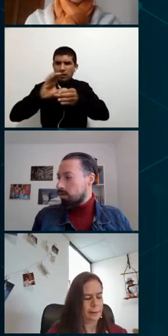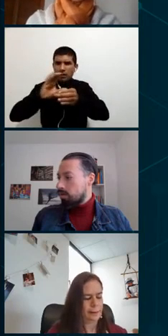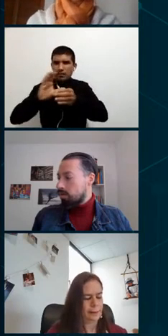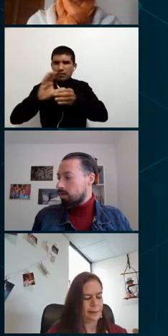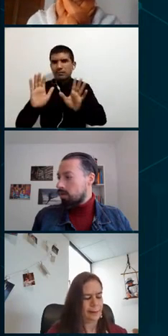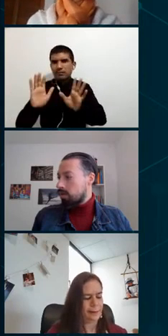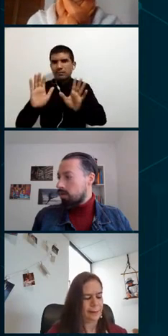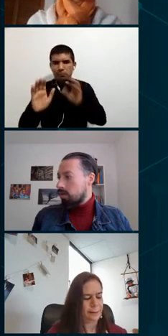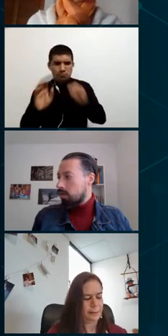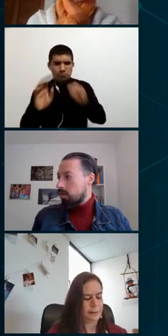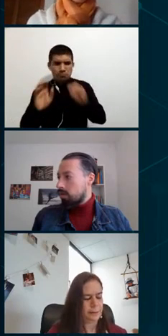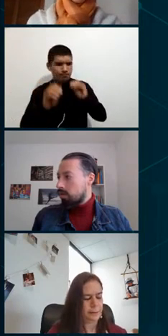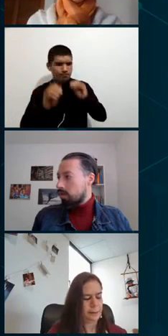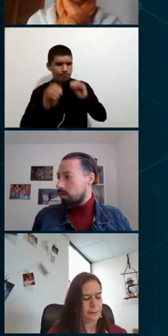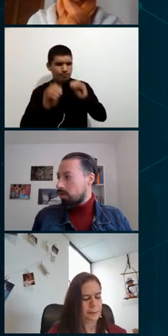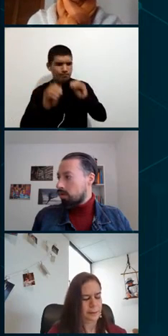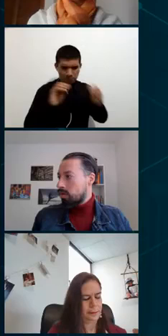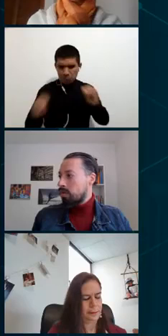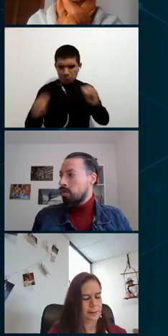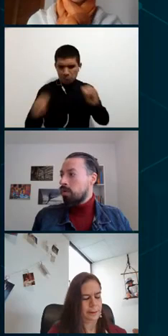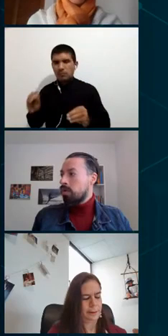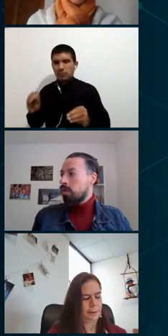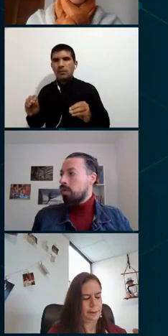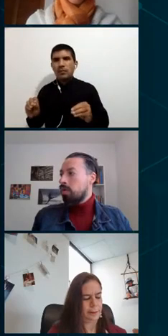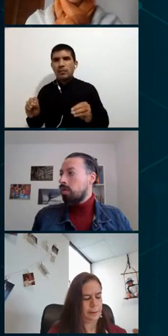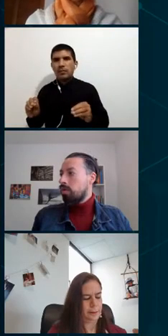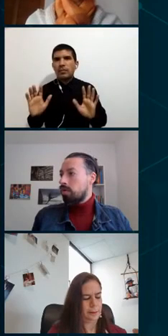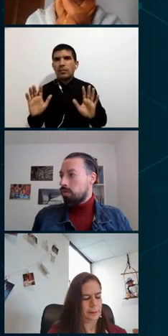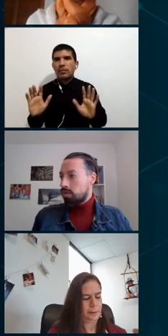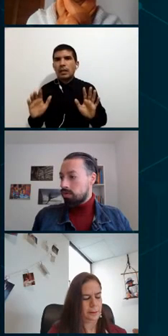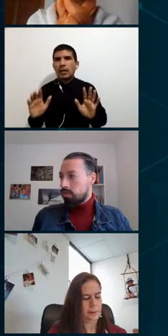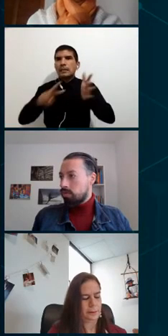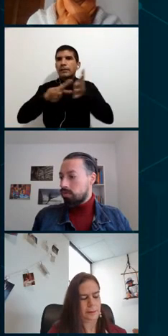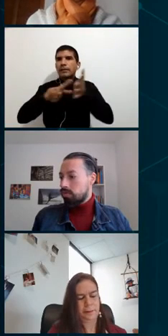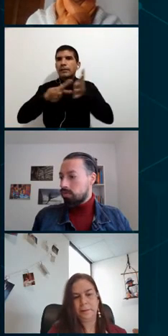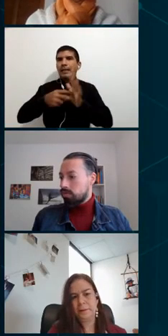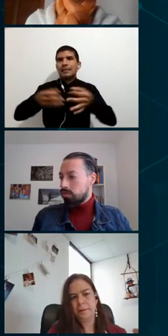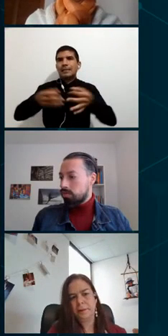ser realmente tener un diseño, realmente crear un diseño